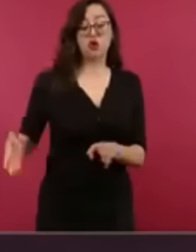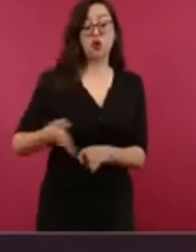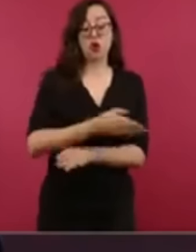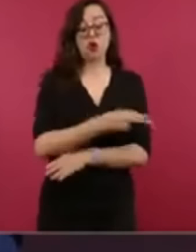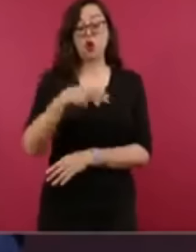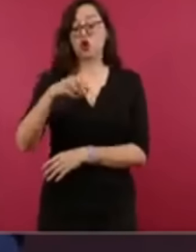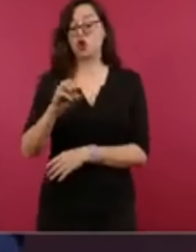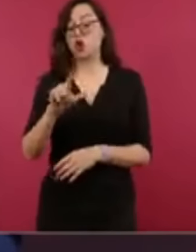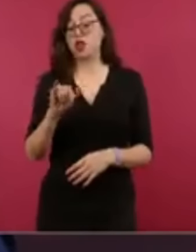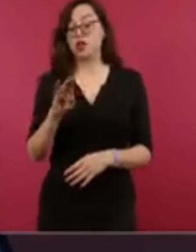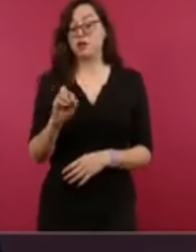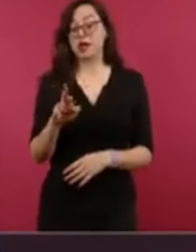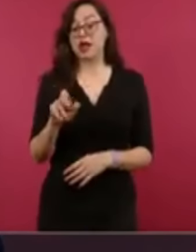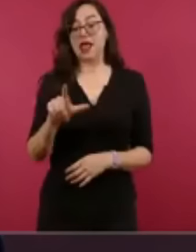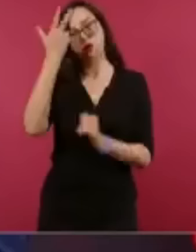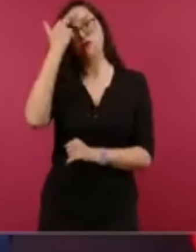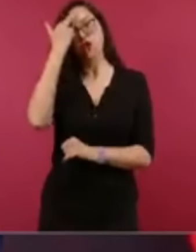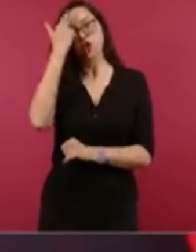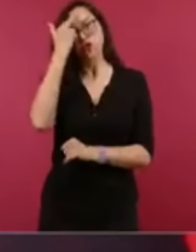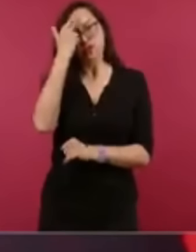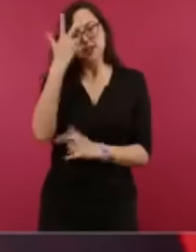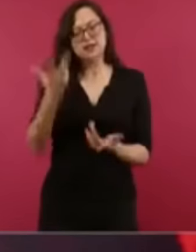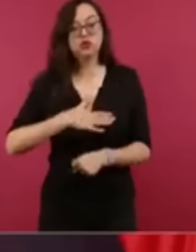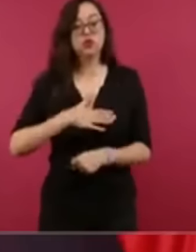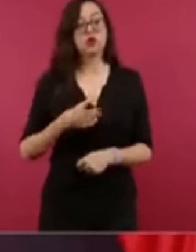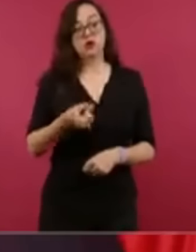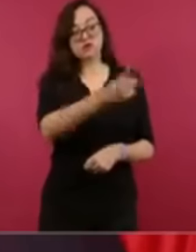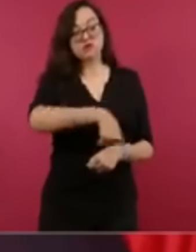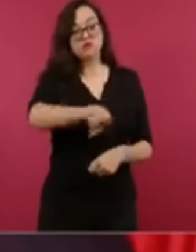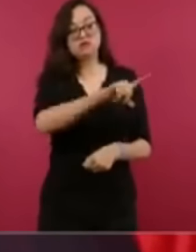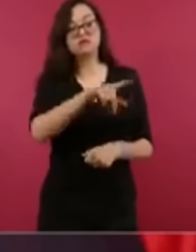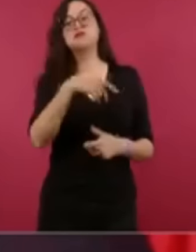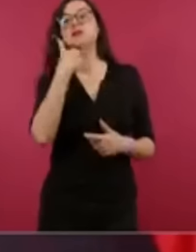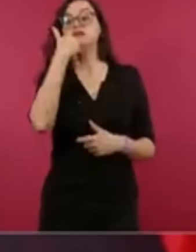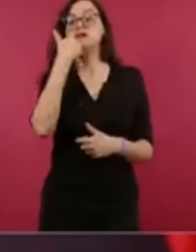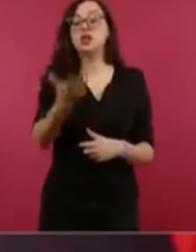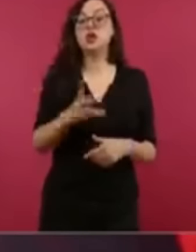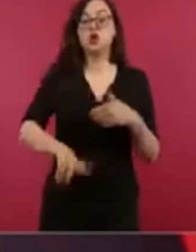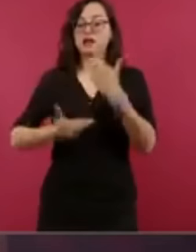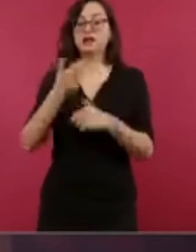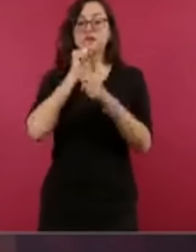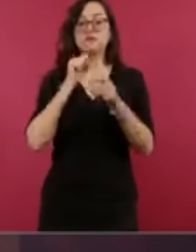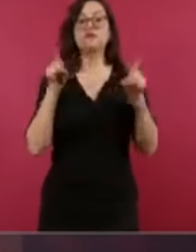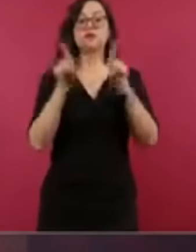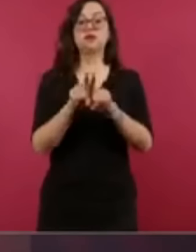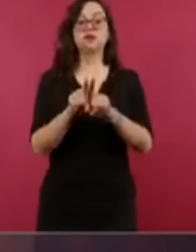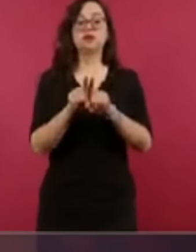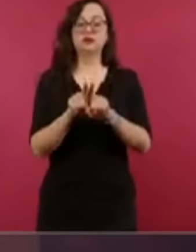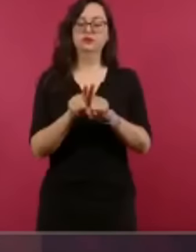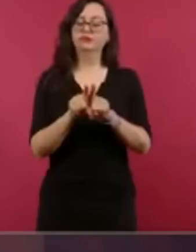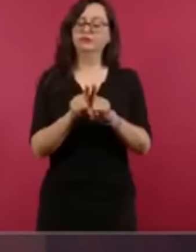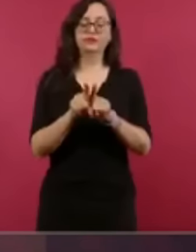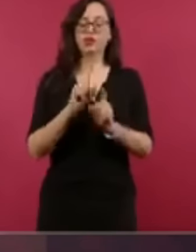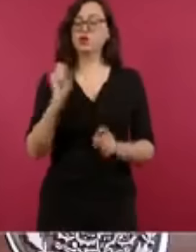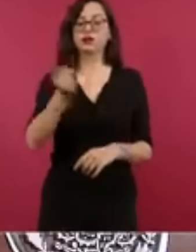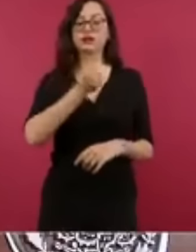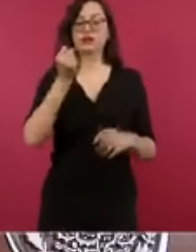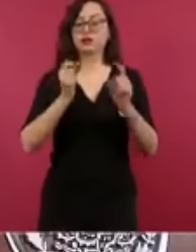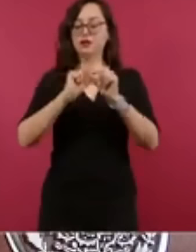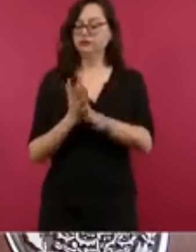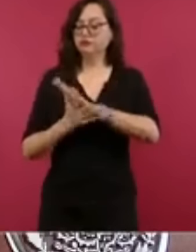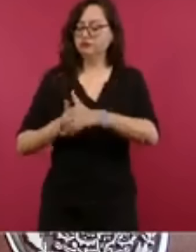neoporfirista, esa política de pillaje y de injusticias. Pero ya, afortunadamente, las cosas están cambiando en nuestro país.